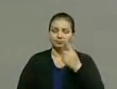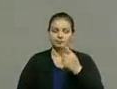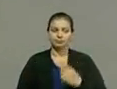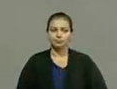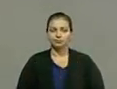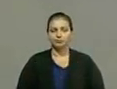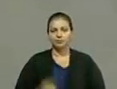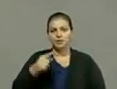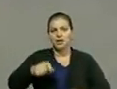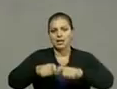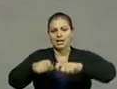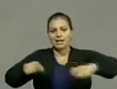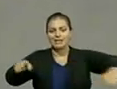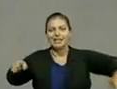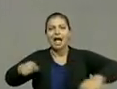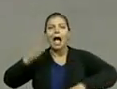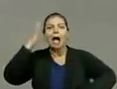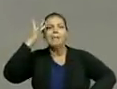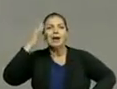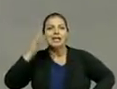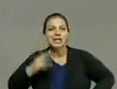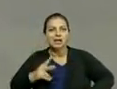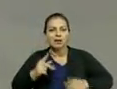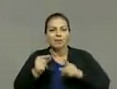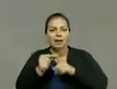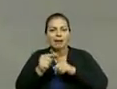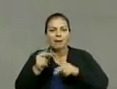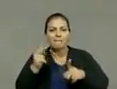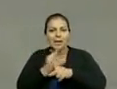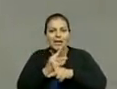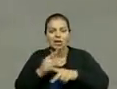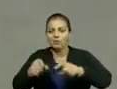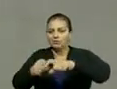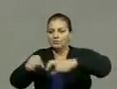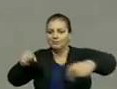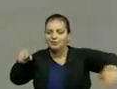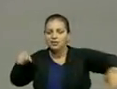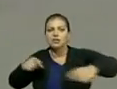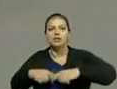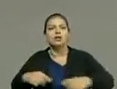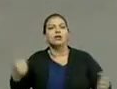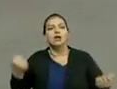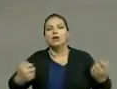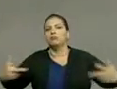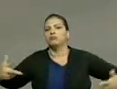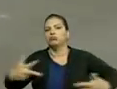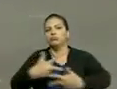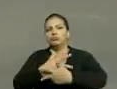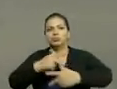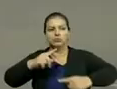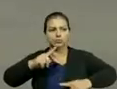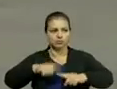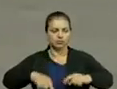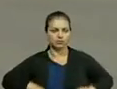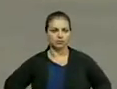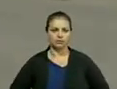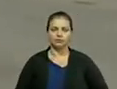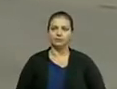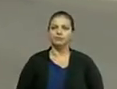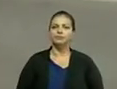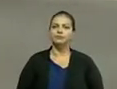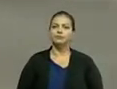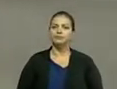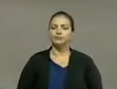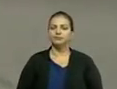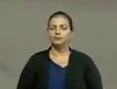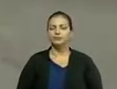evitar que ciudadanos también se acerquen de ese lado para que puedan pasar del otro lado de la vereda. Estamos en la esquina de las calles Chimborazo